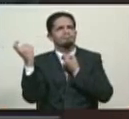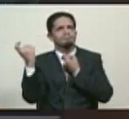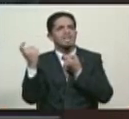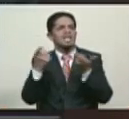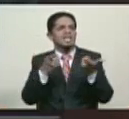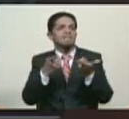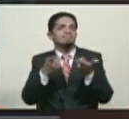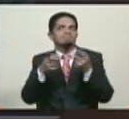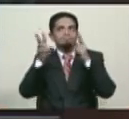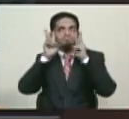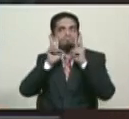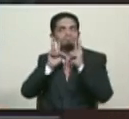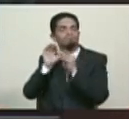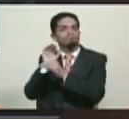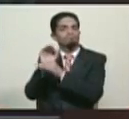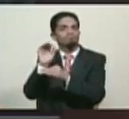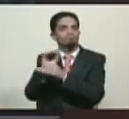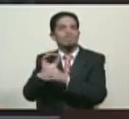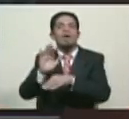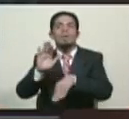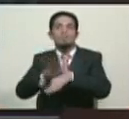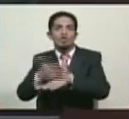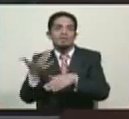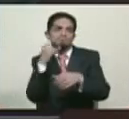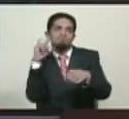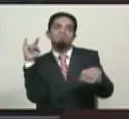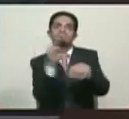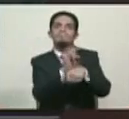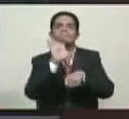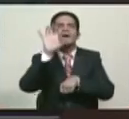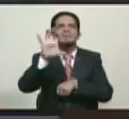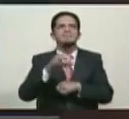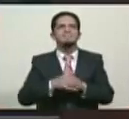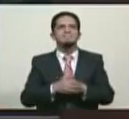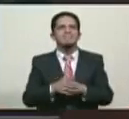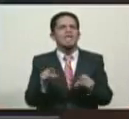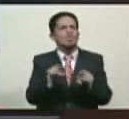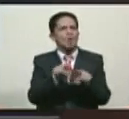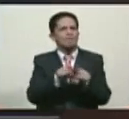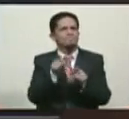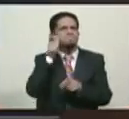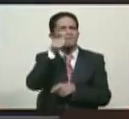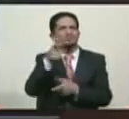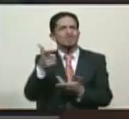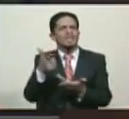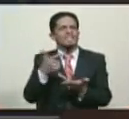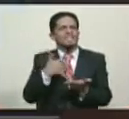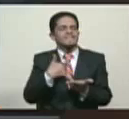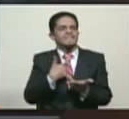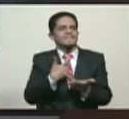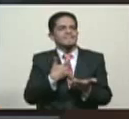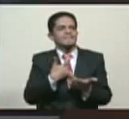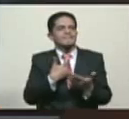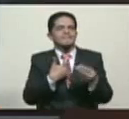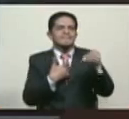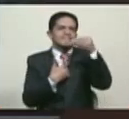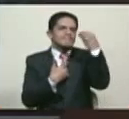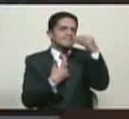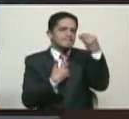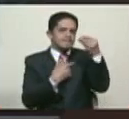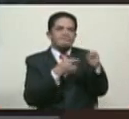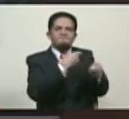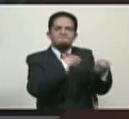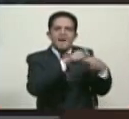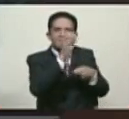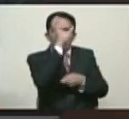su dignidad traicionando a un país, y no como aquello que venden su conciencia a una canalla de hienas